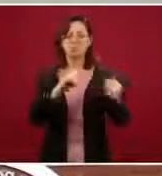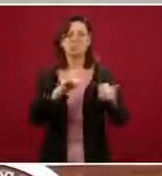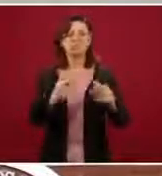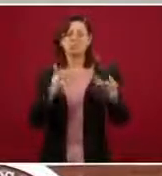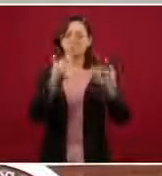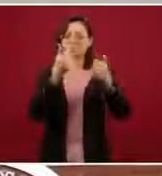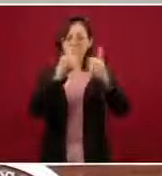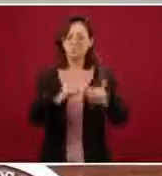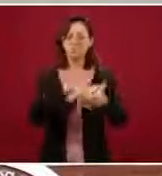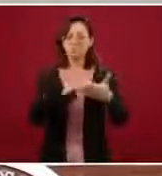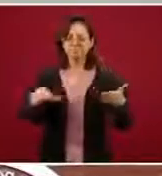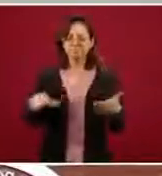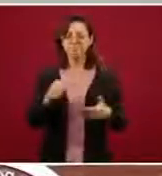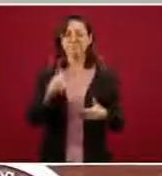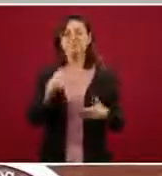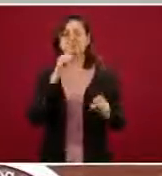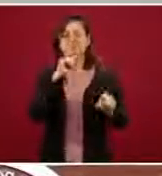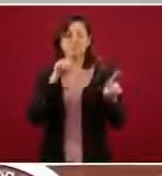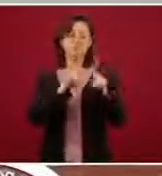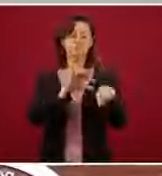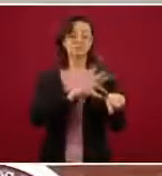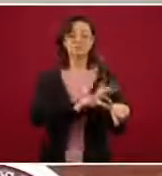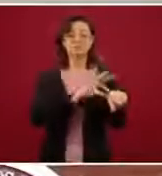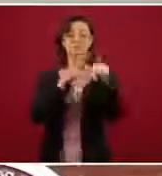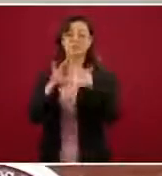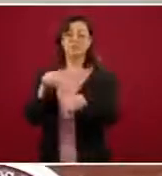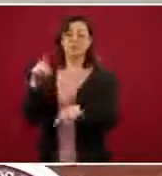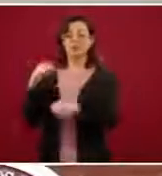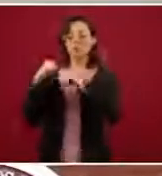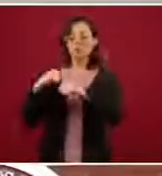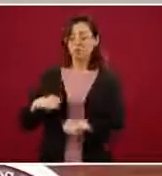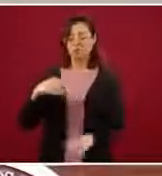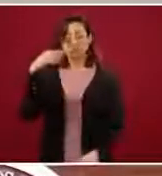personas ante las autoridades para que sean